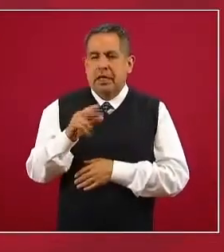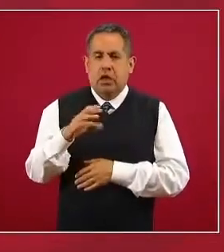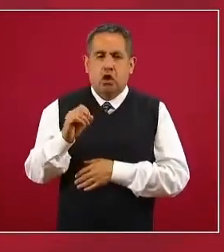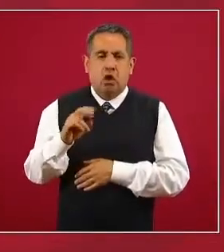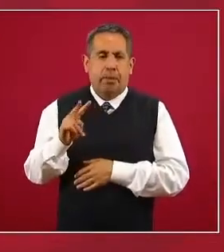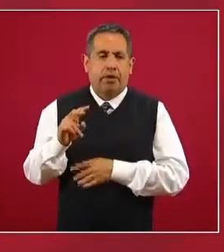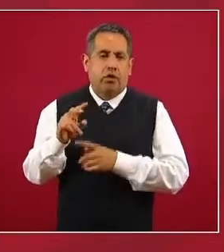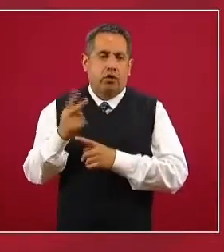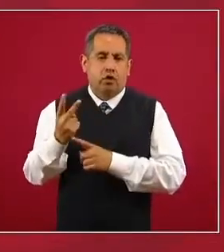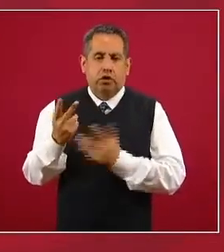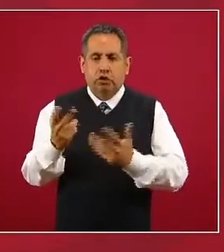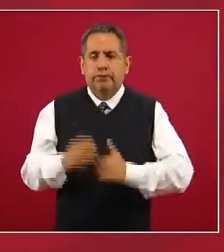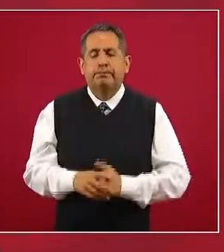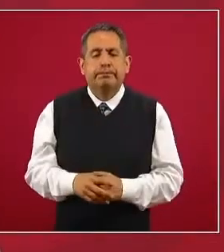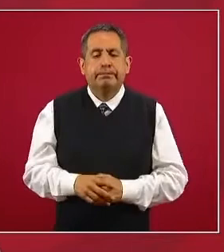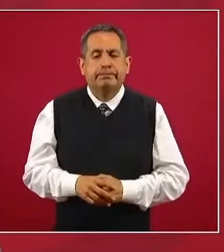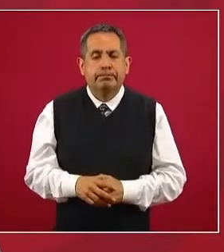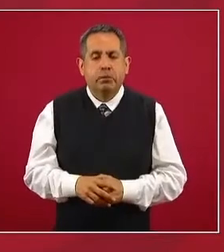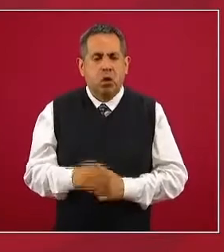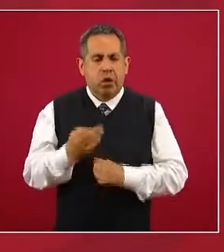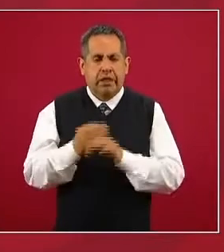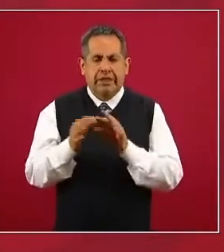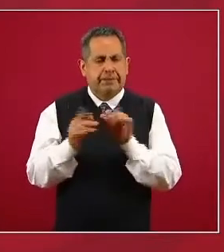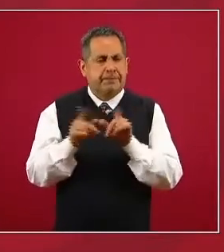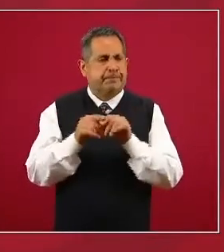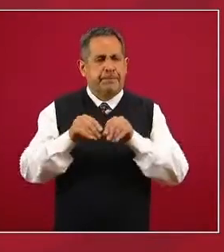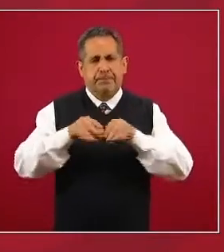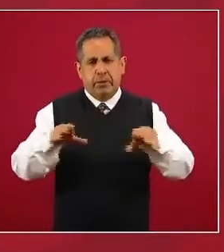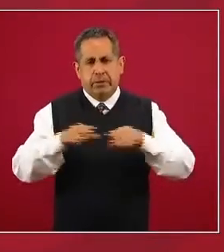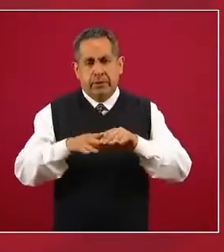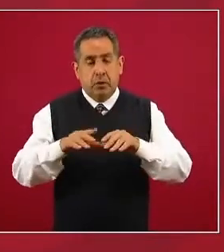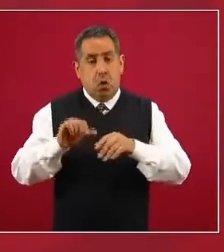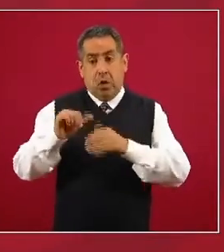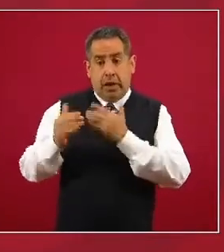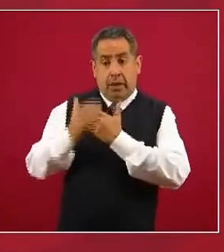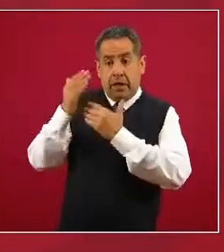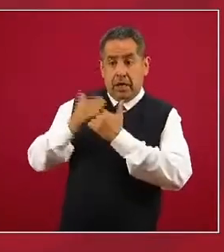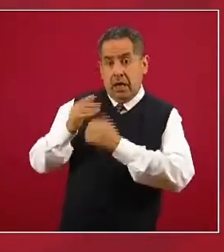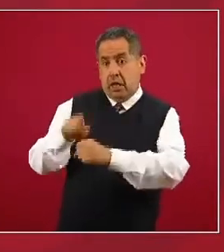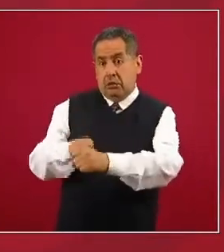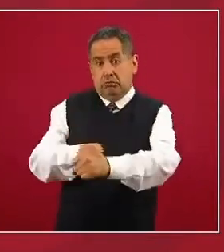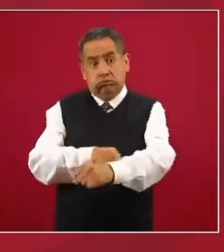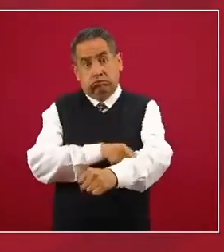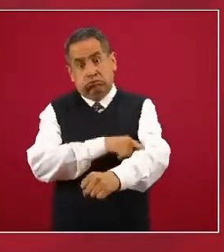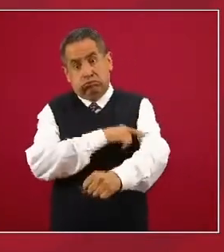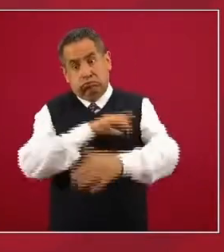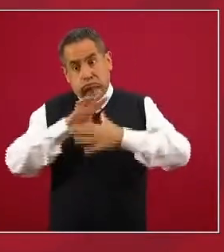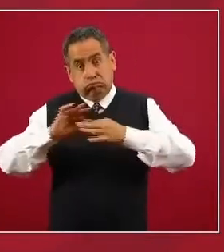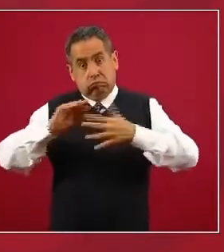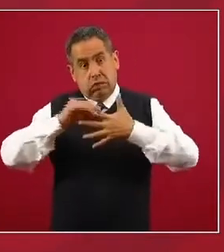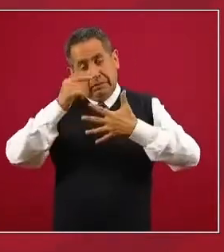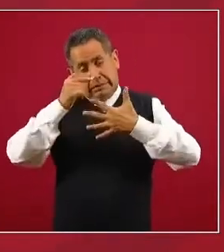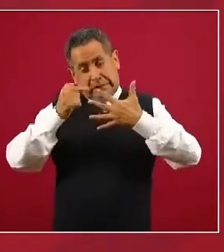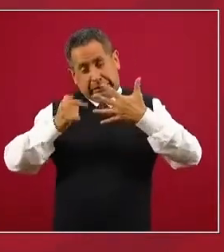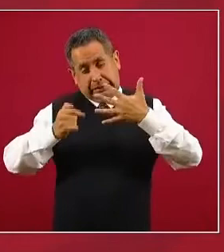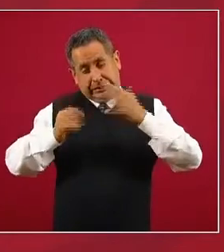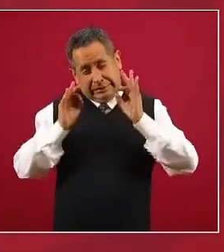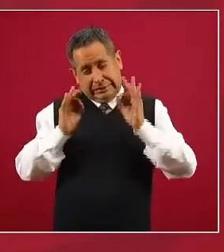SARS-CoV-2. Hoy tenemos un breve informe técnico, después de que en la mañana tuvimos un largo informe técnico y